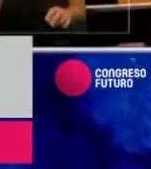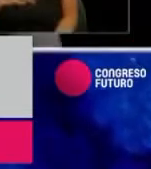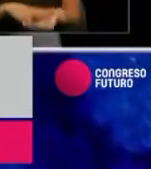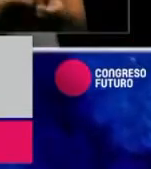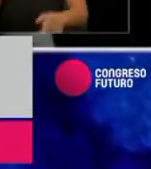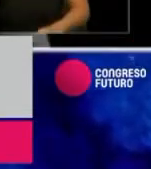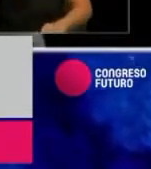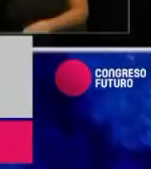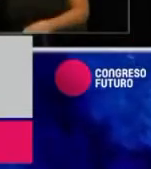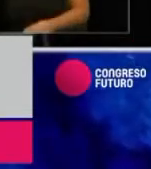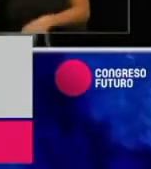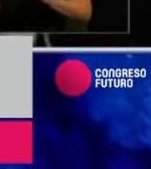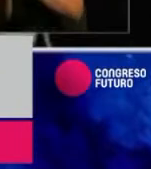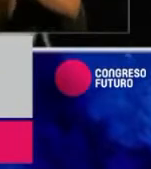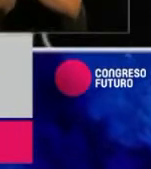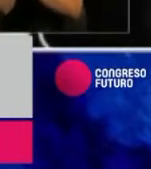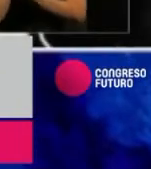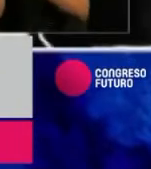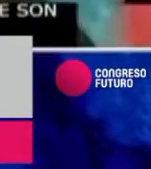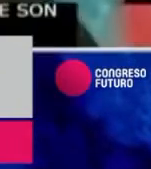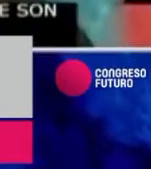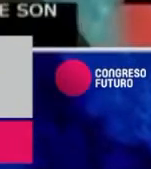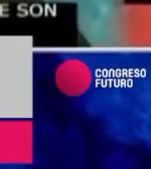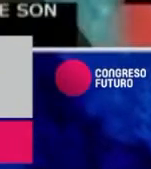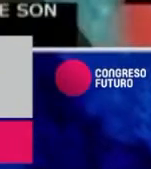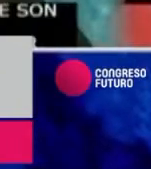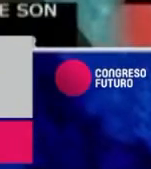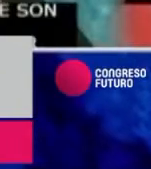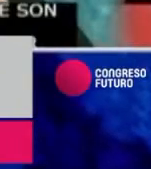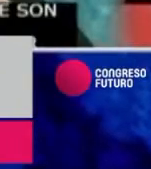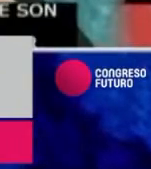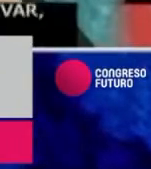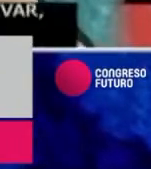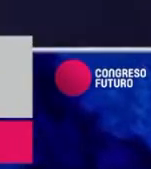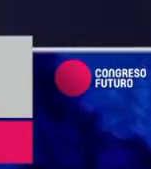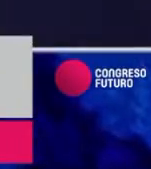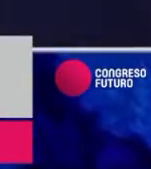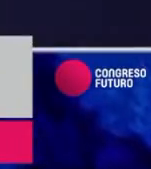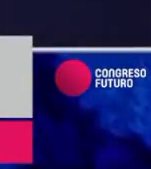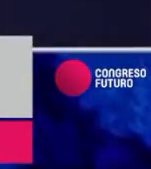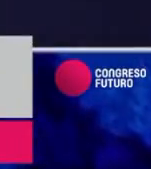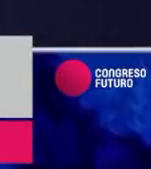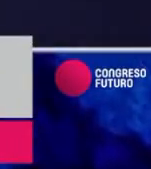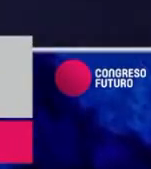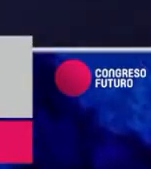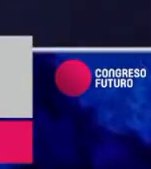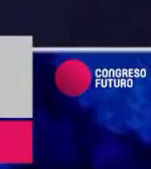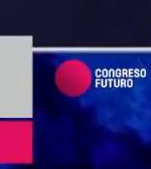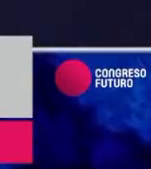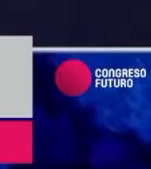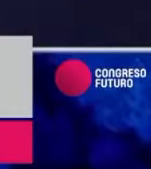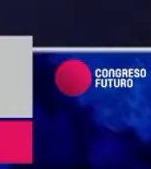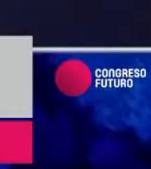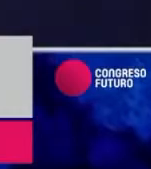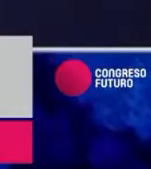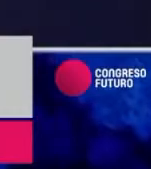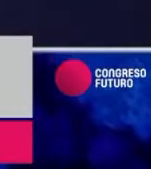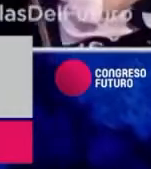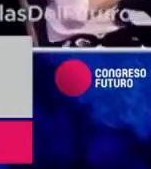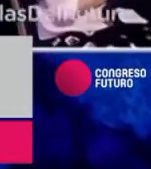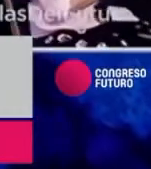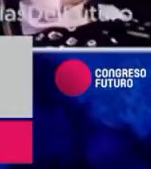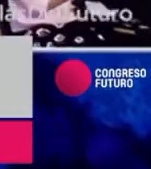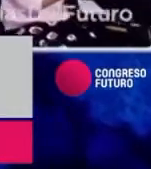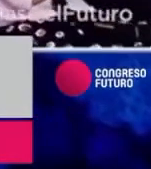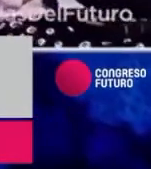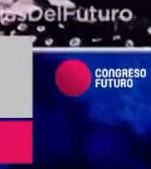identificar en el cerebro las neuronas que hacían el trabajo de que se mueva la mano, que se mueva el pie, etcétera, y que podían